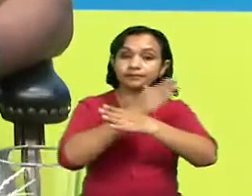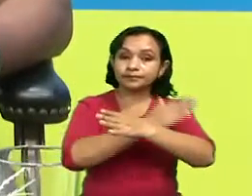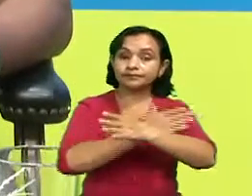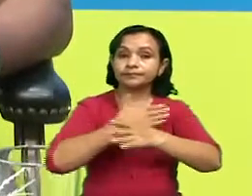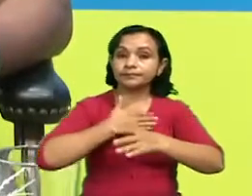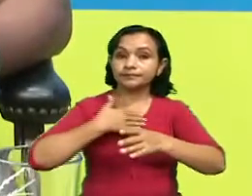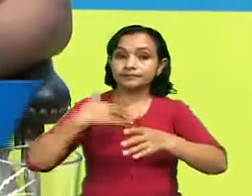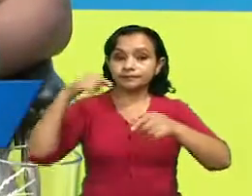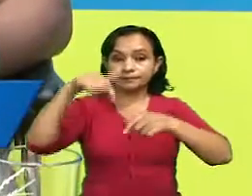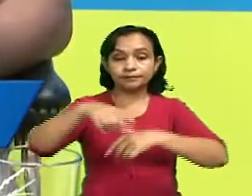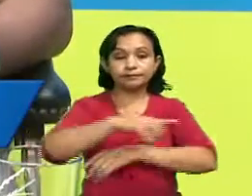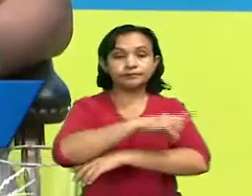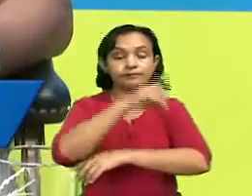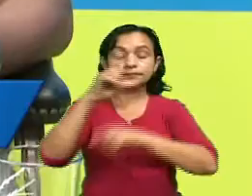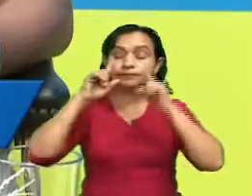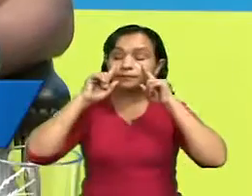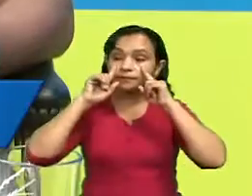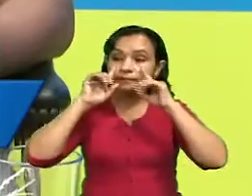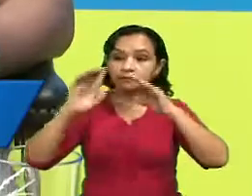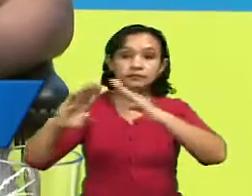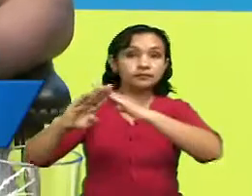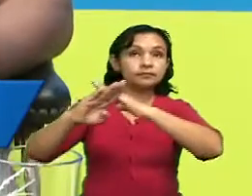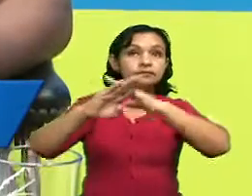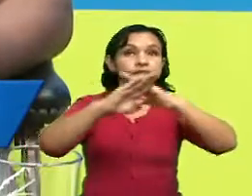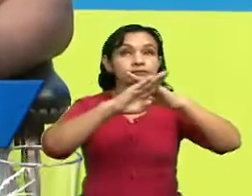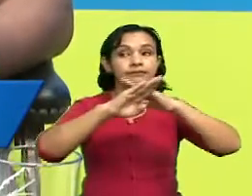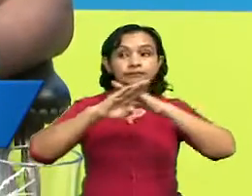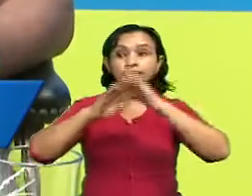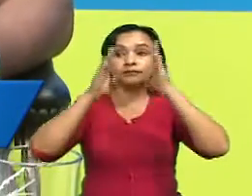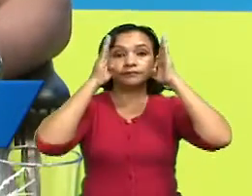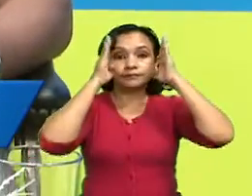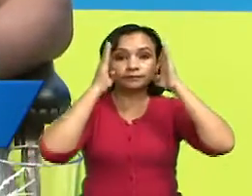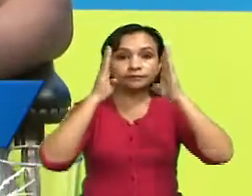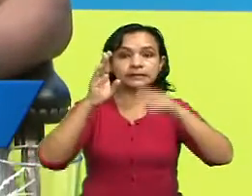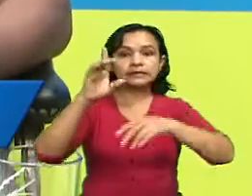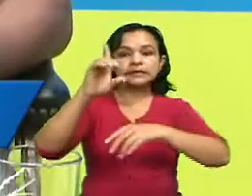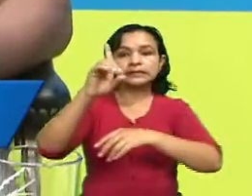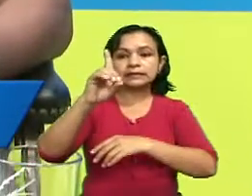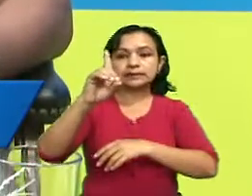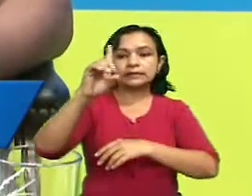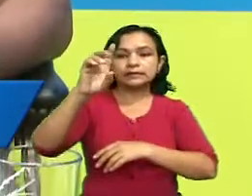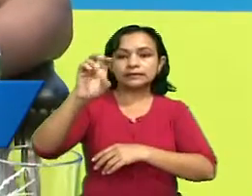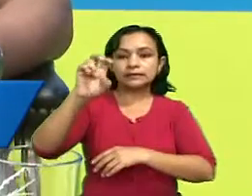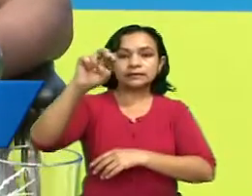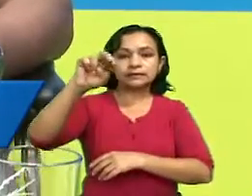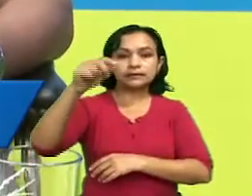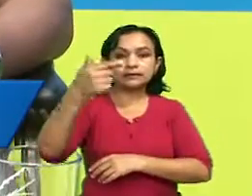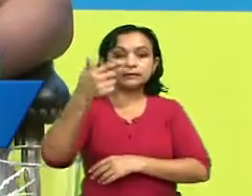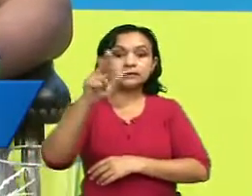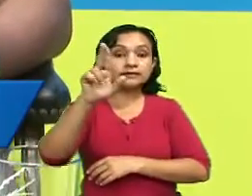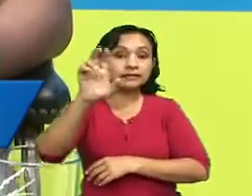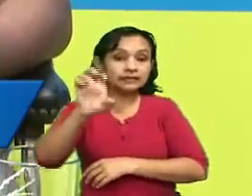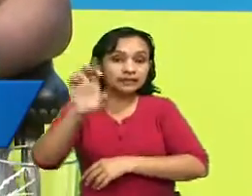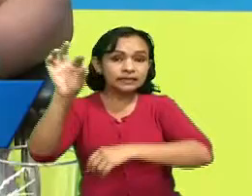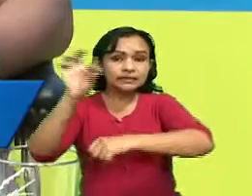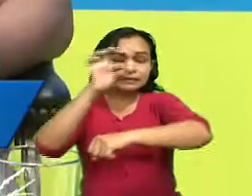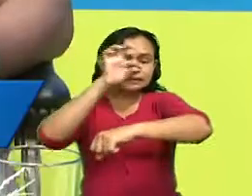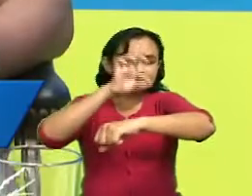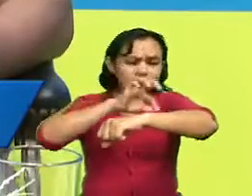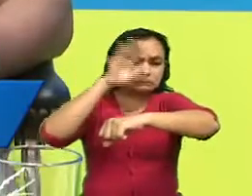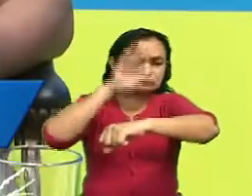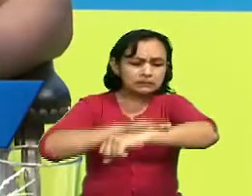estar hablando sobre la prevención precisamente y atención del dengue. ¿Quiere conocer los diferentes tipos de dengue